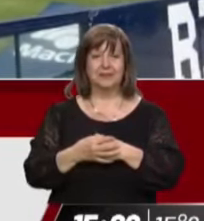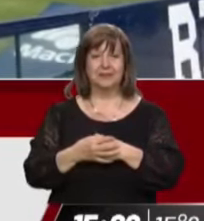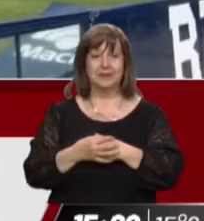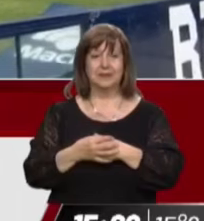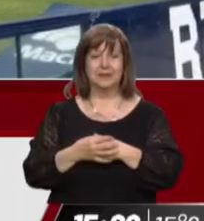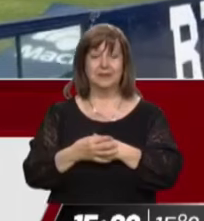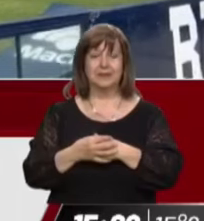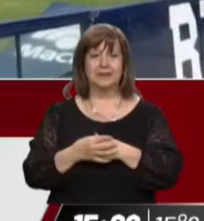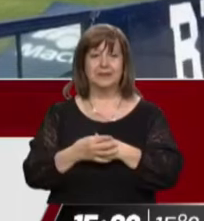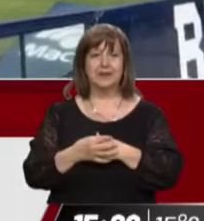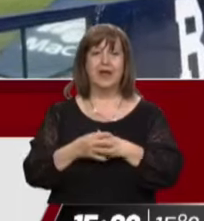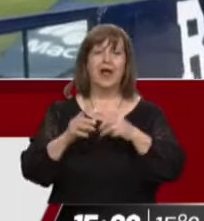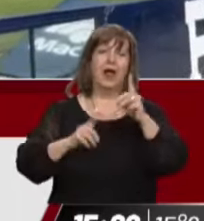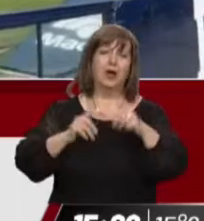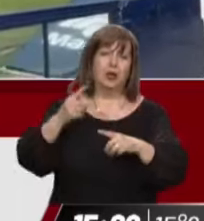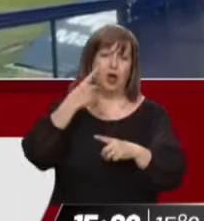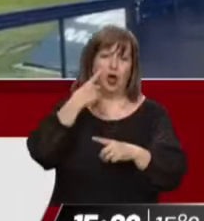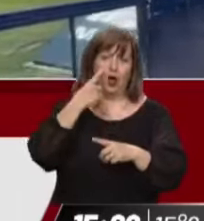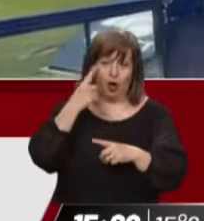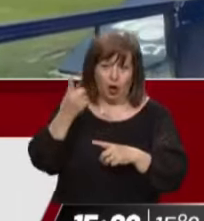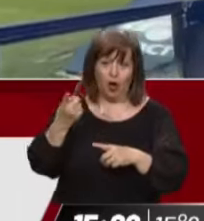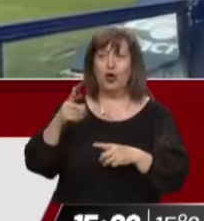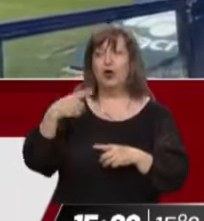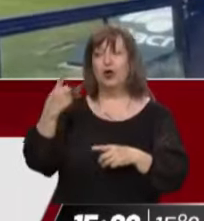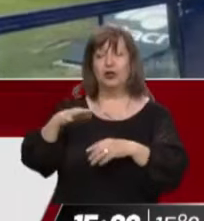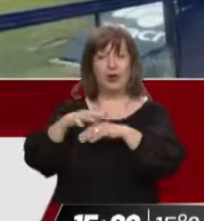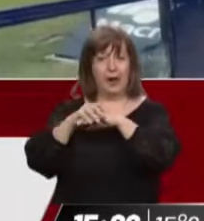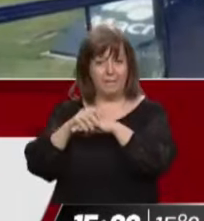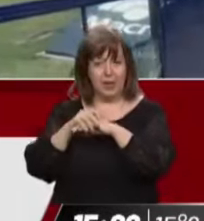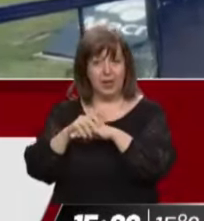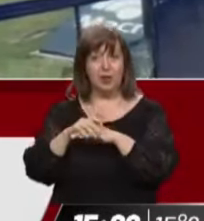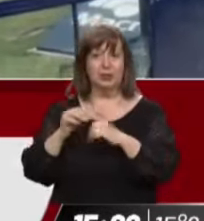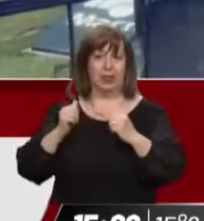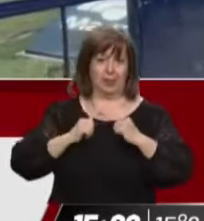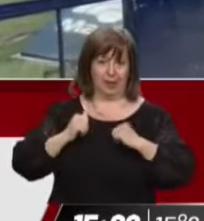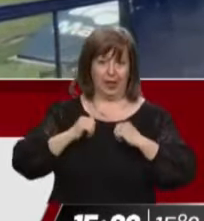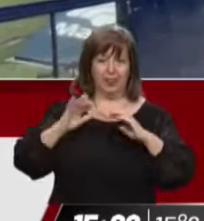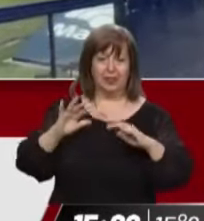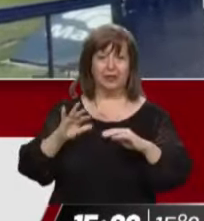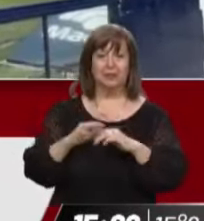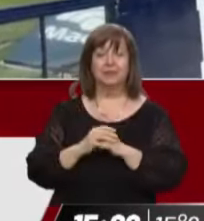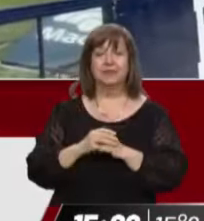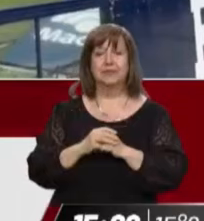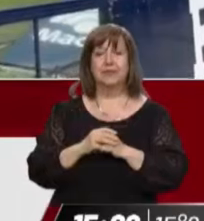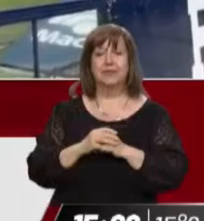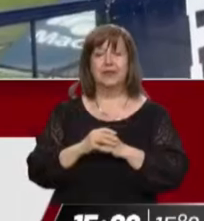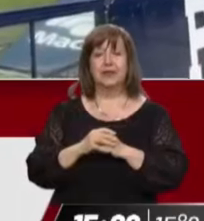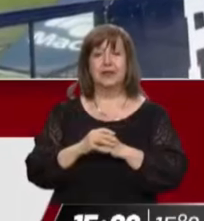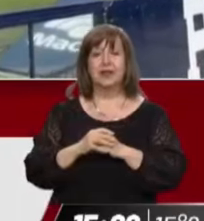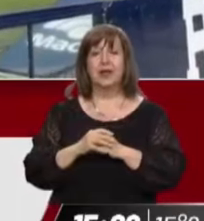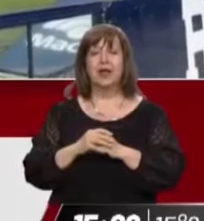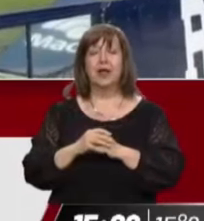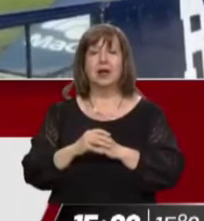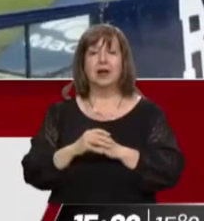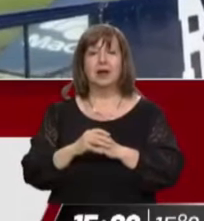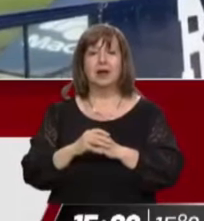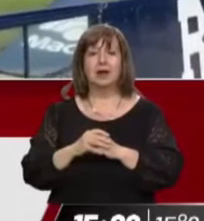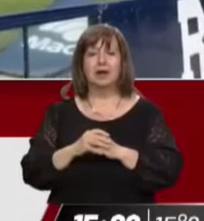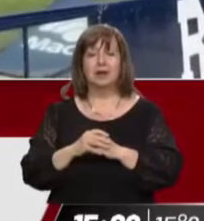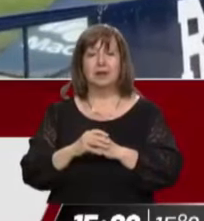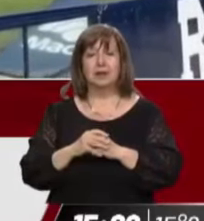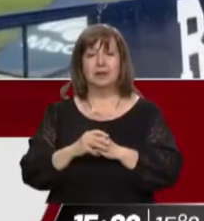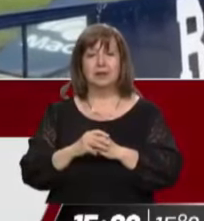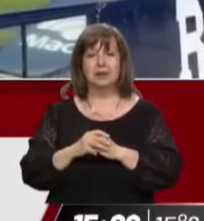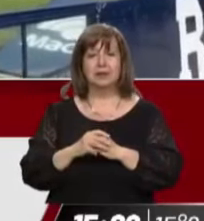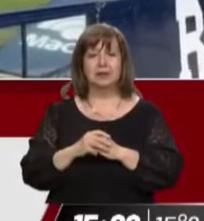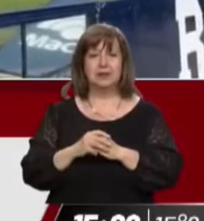Tengo gente conocida, gente amigo que están acá en la tribuna disfrutando. Vamos para allá, sigo caminando. Unos metros más para tenerlos a todos.